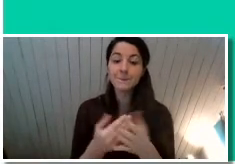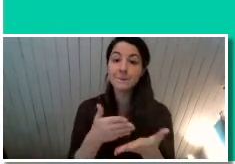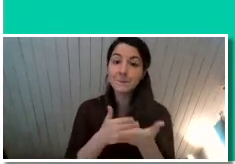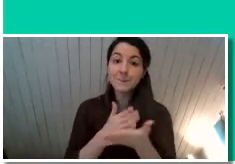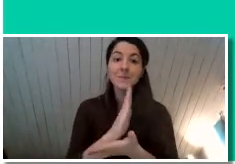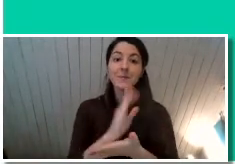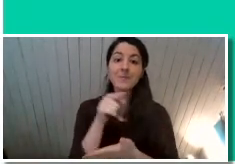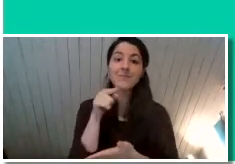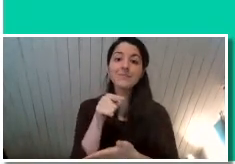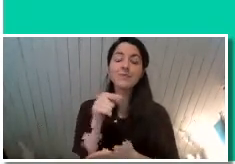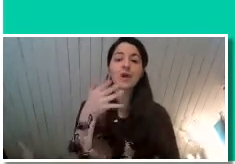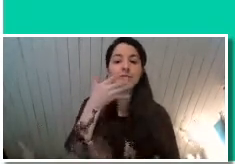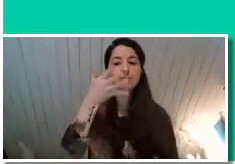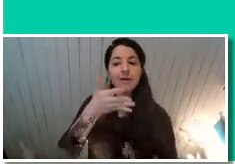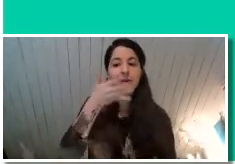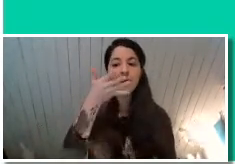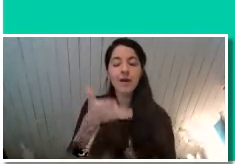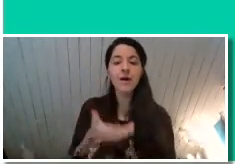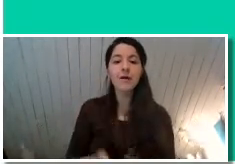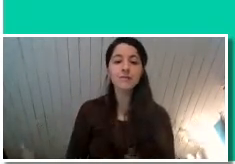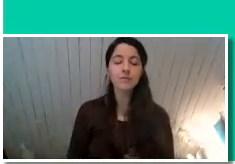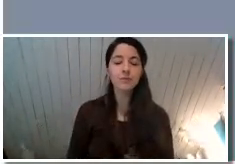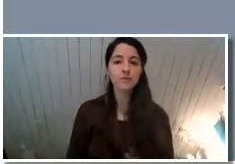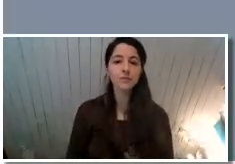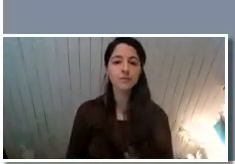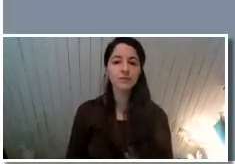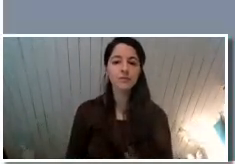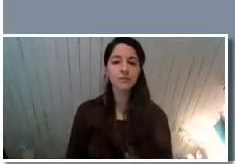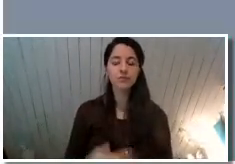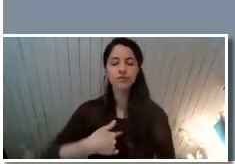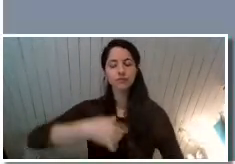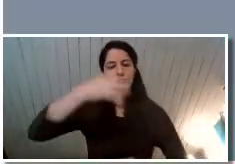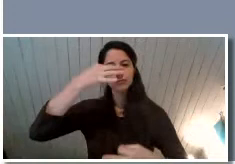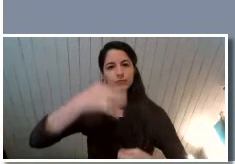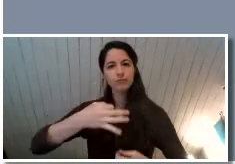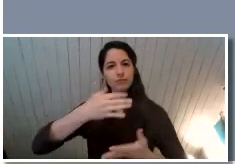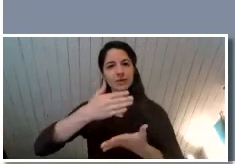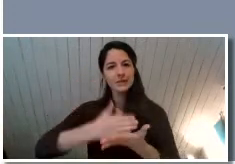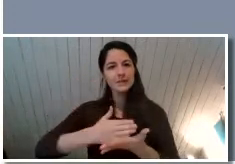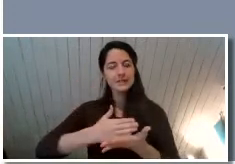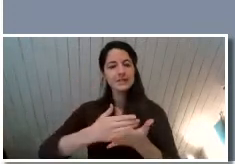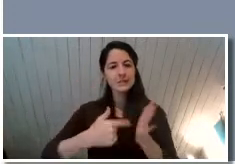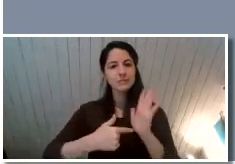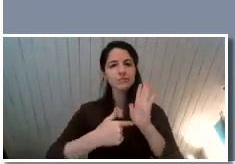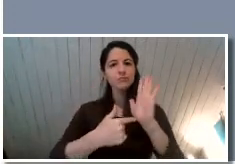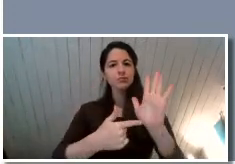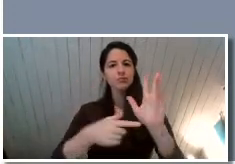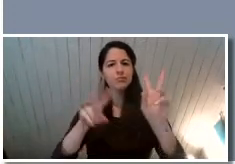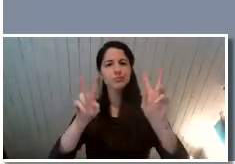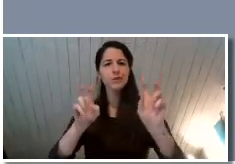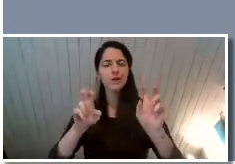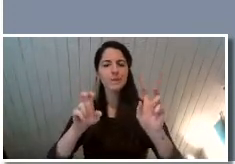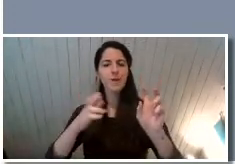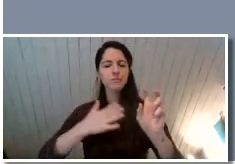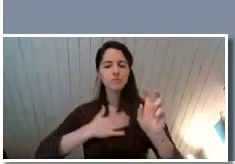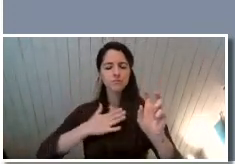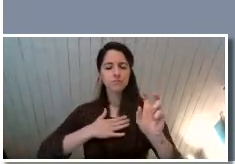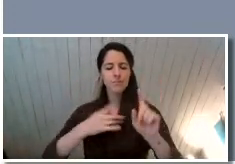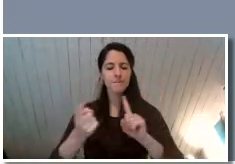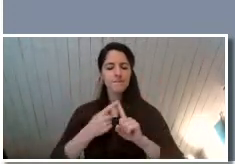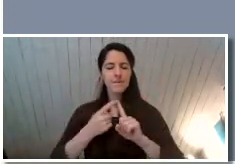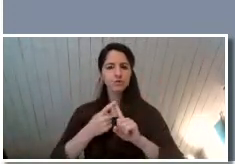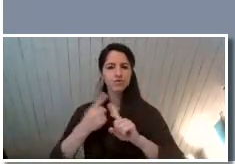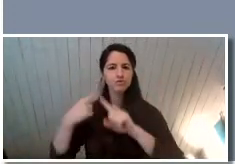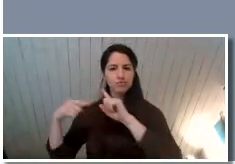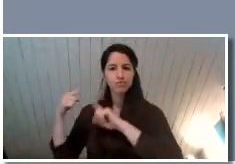charla, yo decidí entrar con un tema más de índole personal. Este señor que ven aquí se